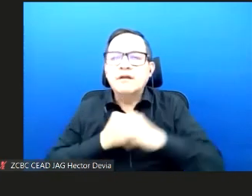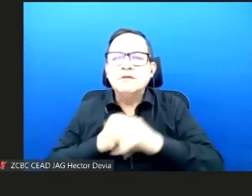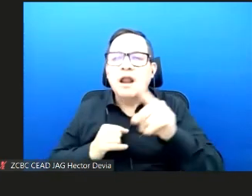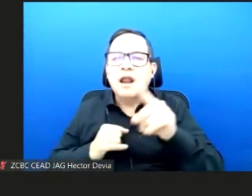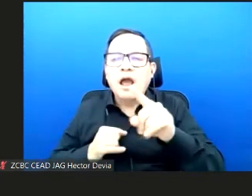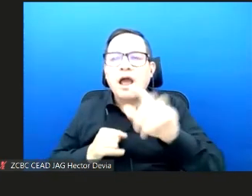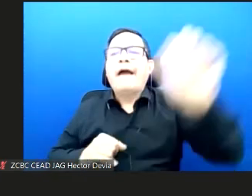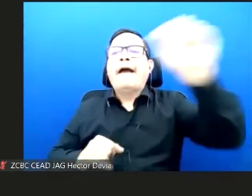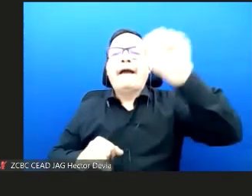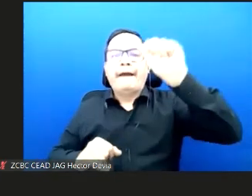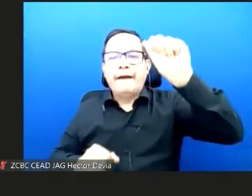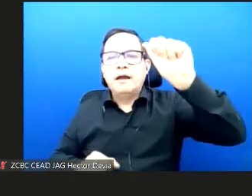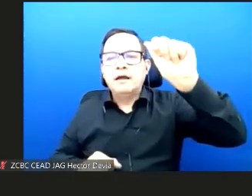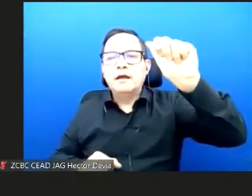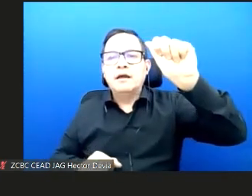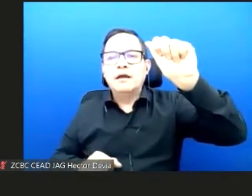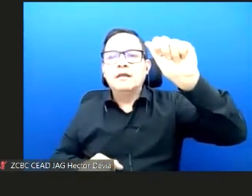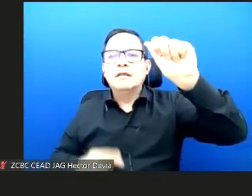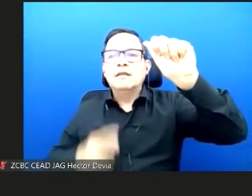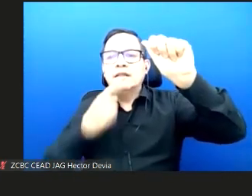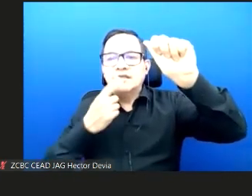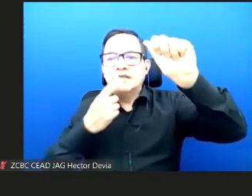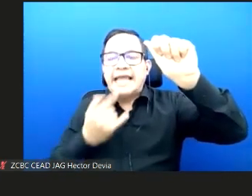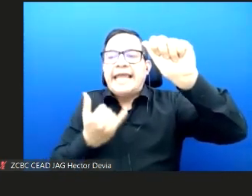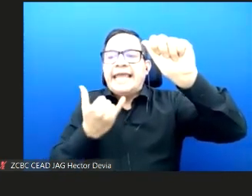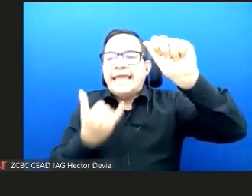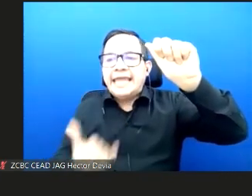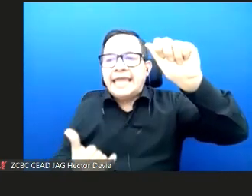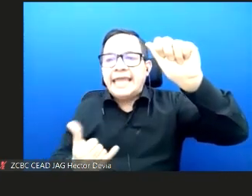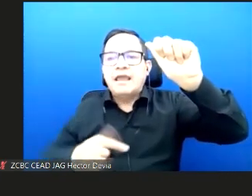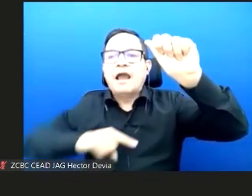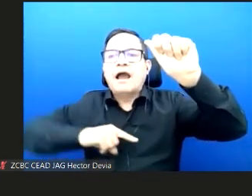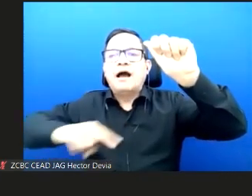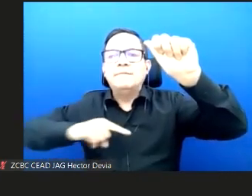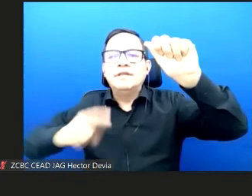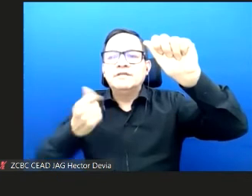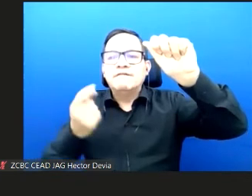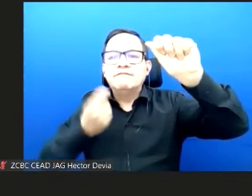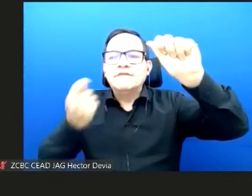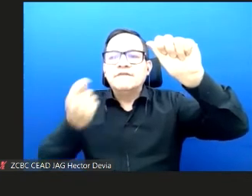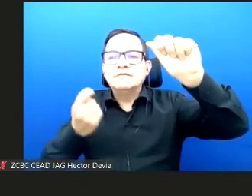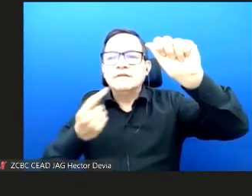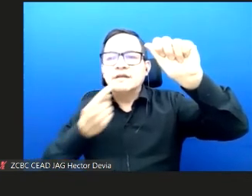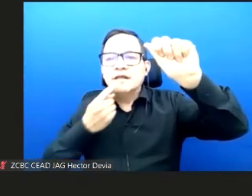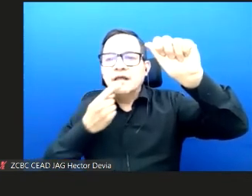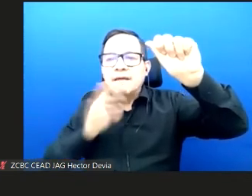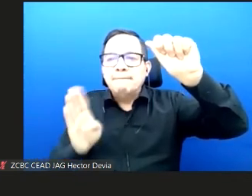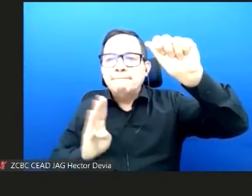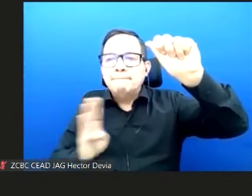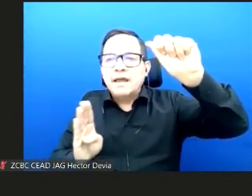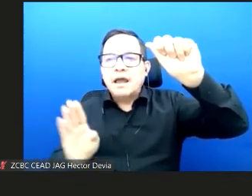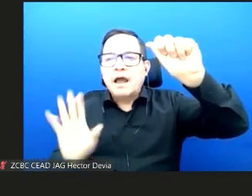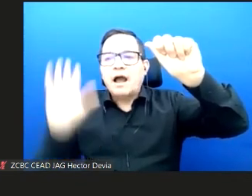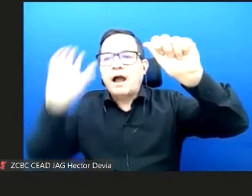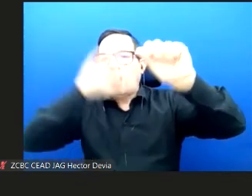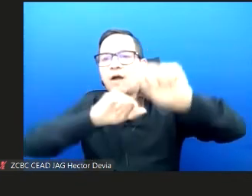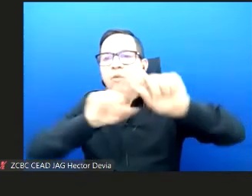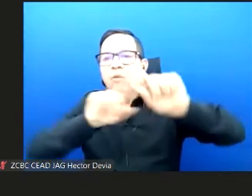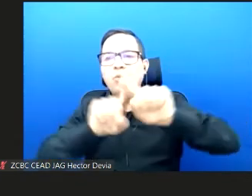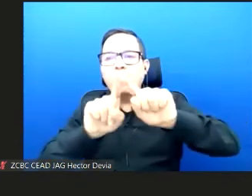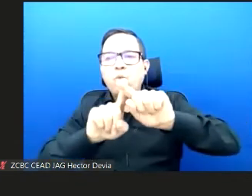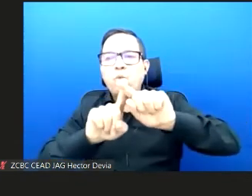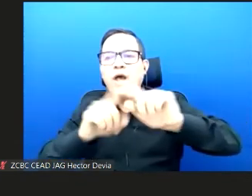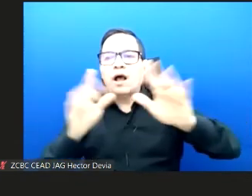A, ¿cierto? Y administración financiera es la B. Entonces nos están diciendo que